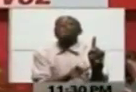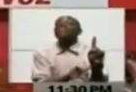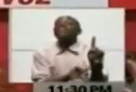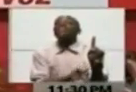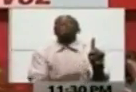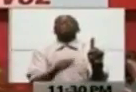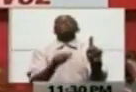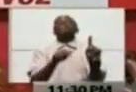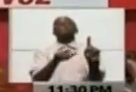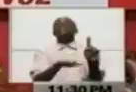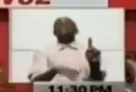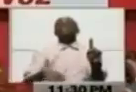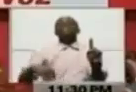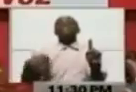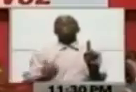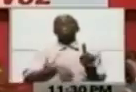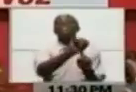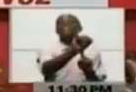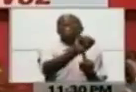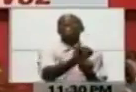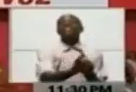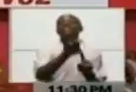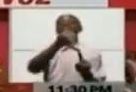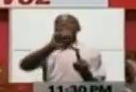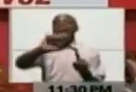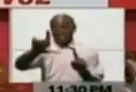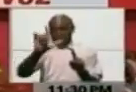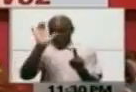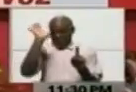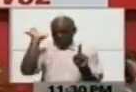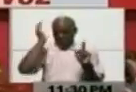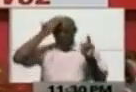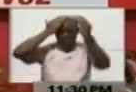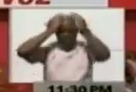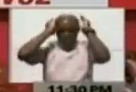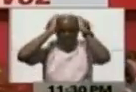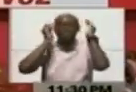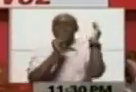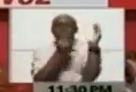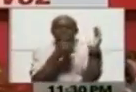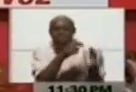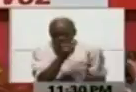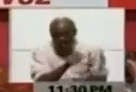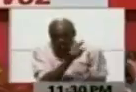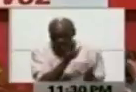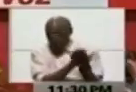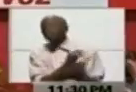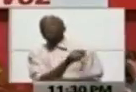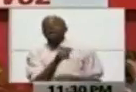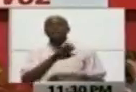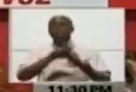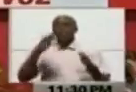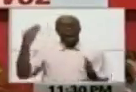Ismael García. Está siendo criticado en las alforjas del partido Primero Justicia porque se perdió durante los 2 días